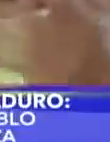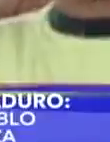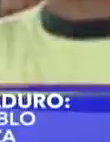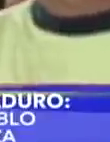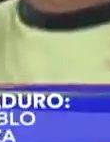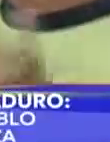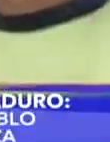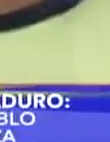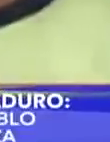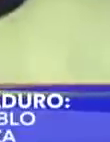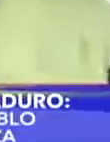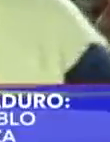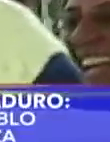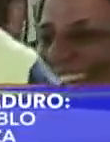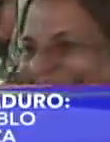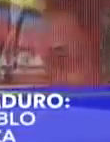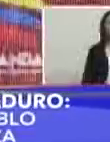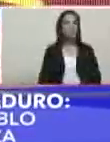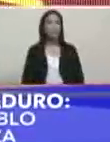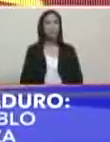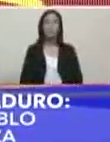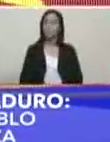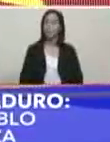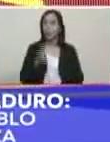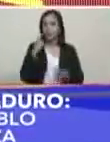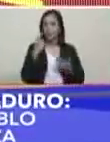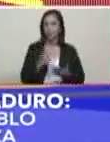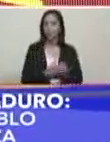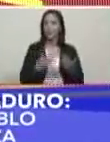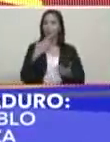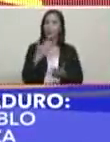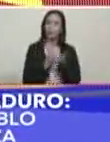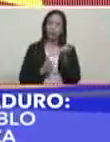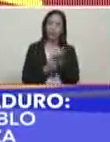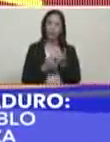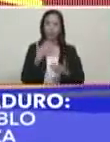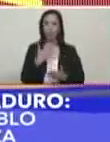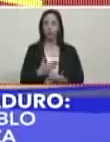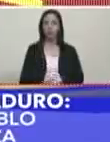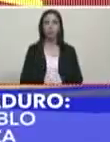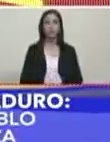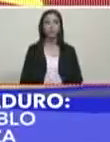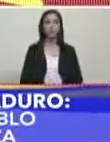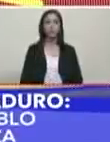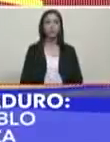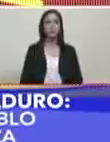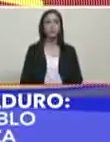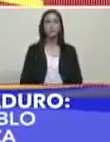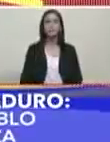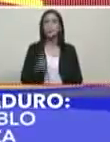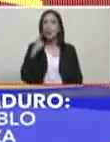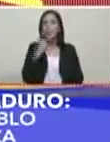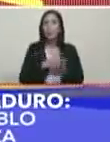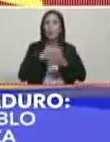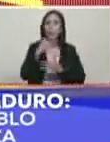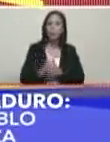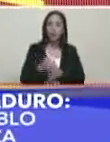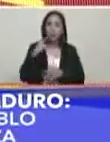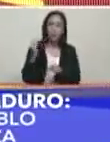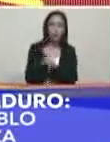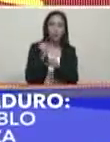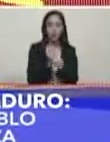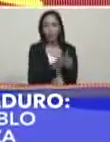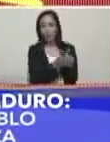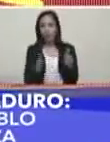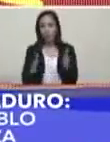Fíjense ustedes, gracias compañero, gracias. Fíjense ustedes, este es un proyecto de cooperación Vietnam,